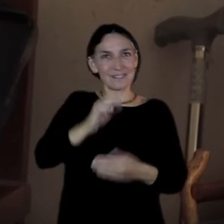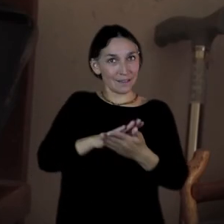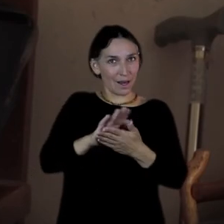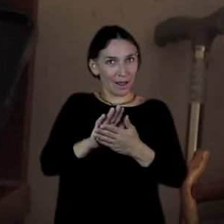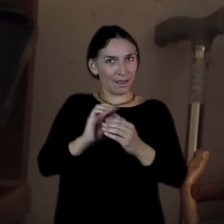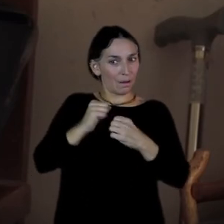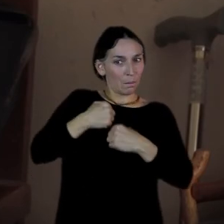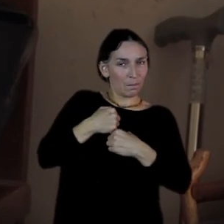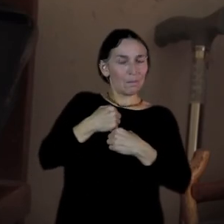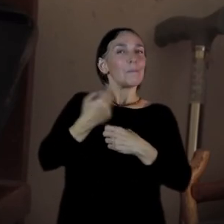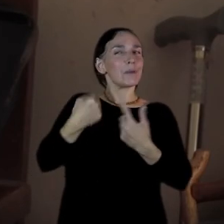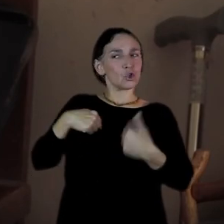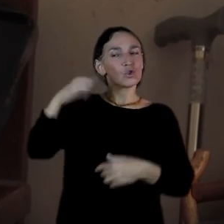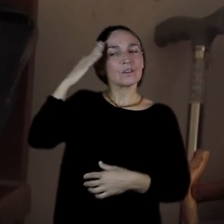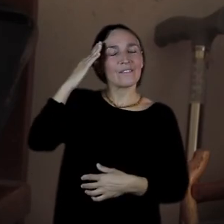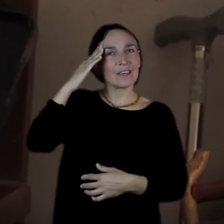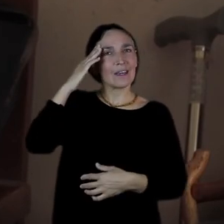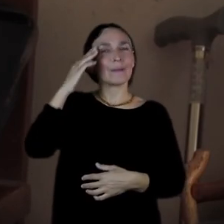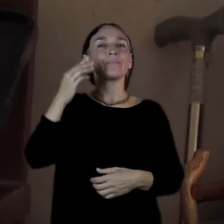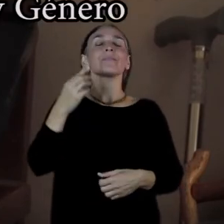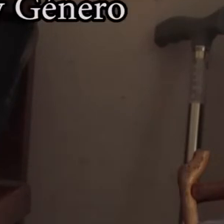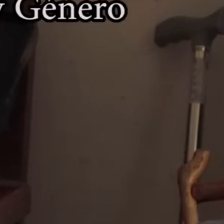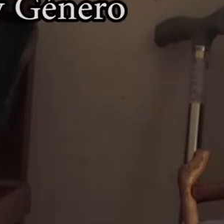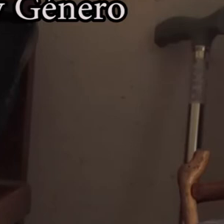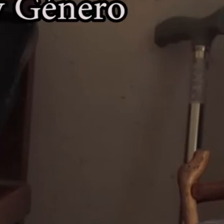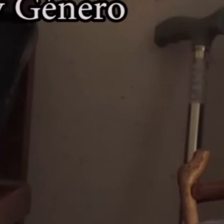no lo sabía